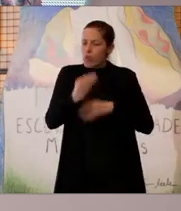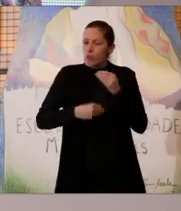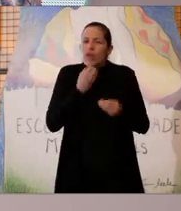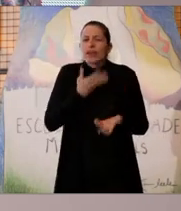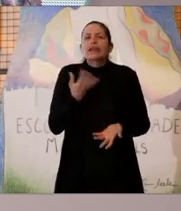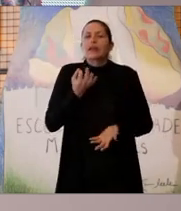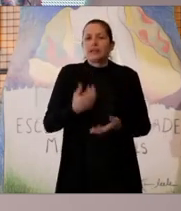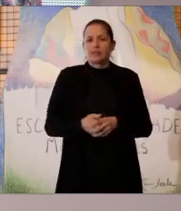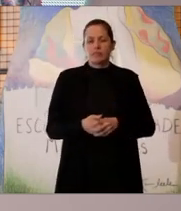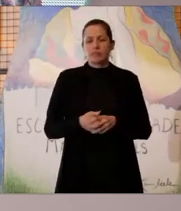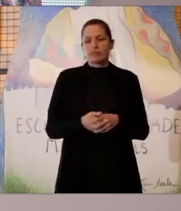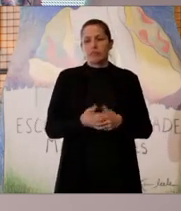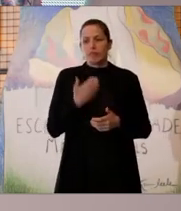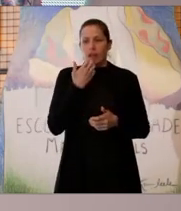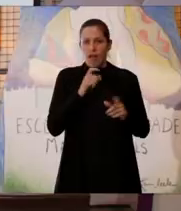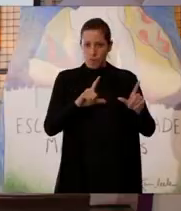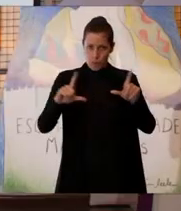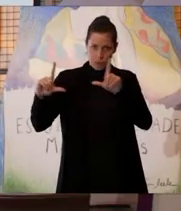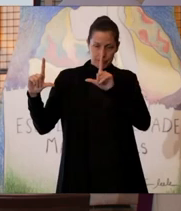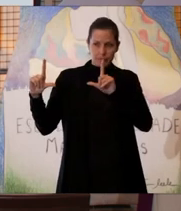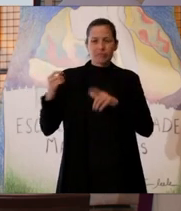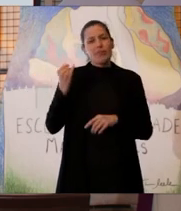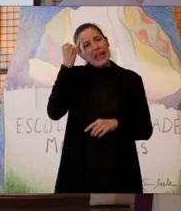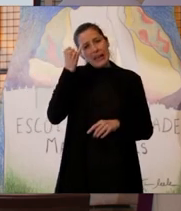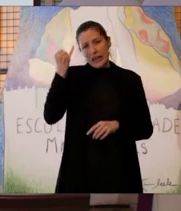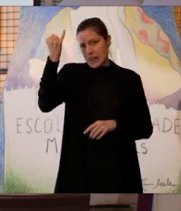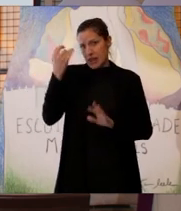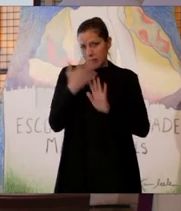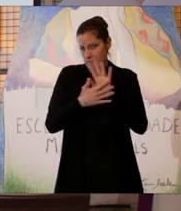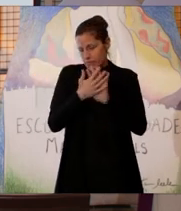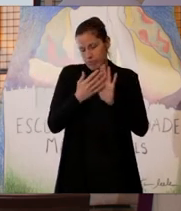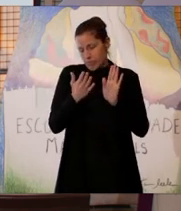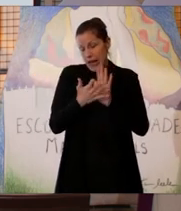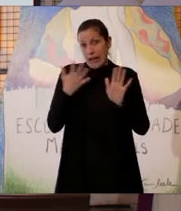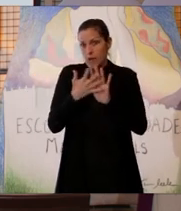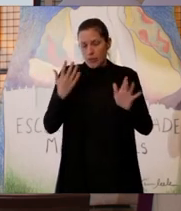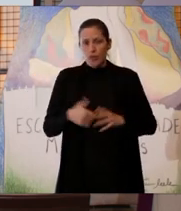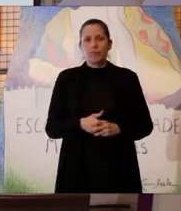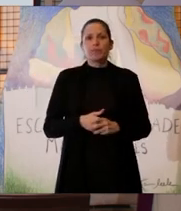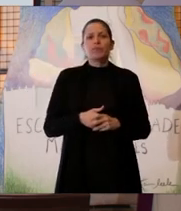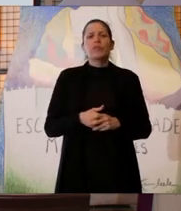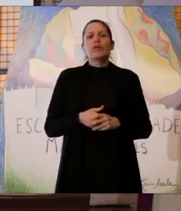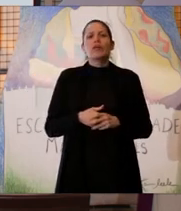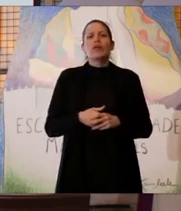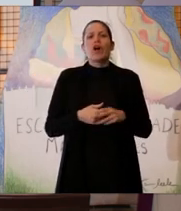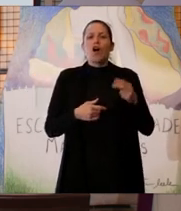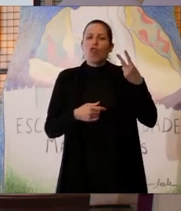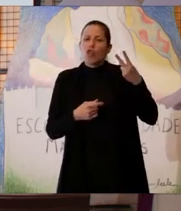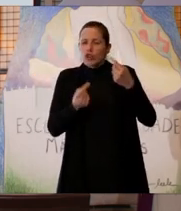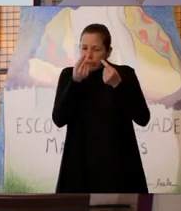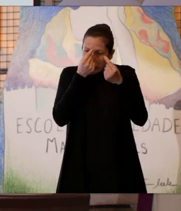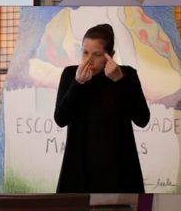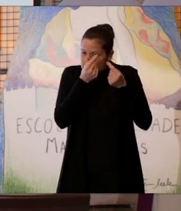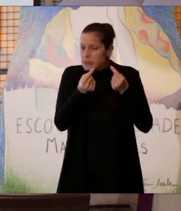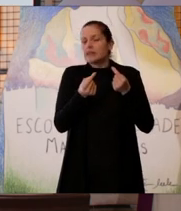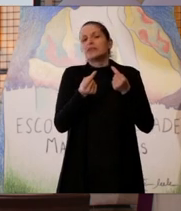una la iniciativa que yo quería comentar rápido solo en dos aspectos de esa misma iniciativa es la nueva ley de